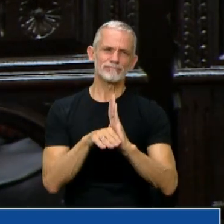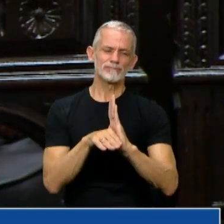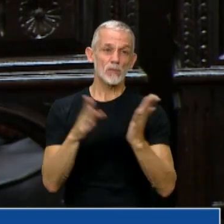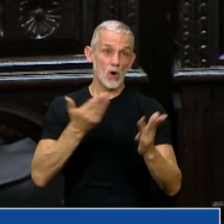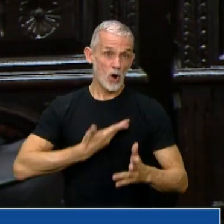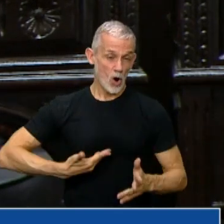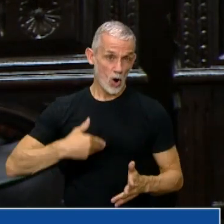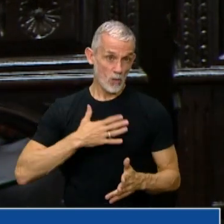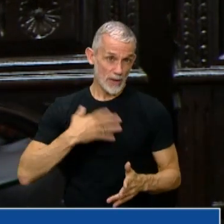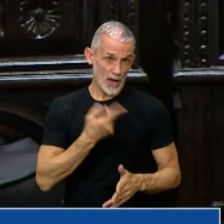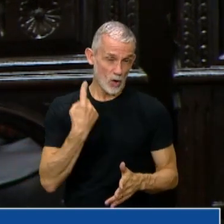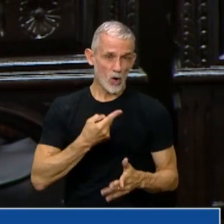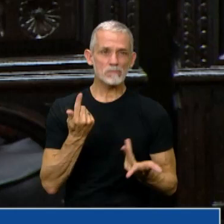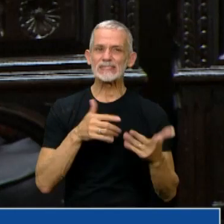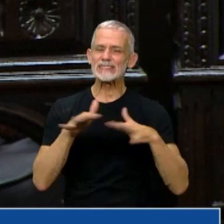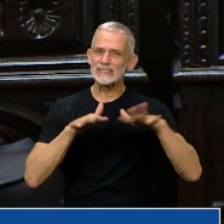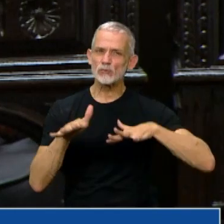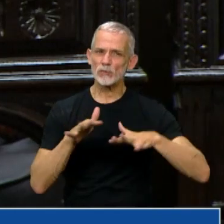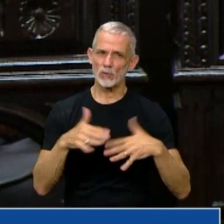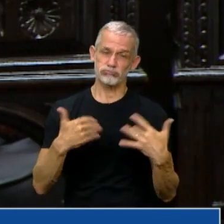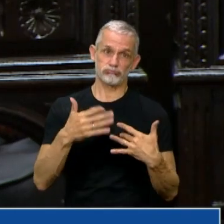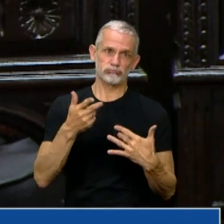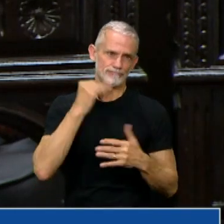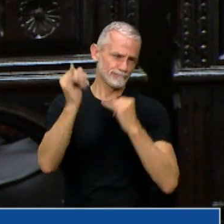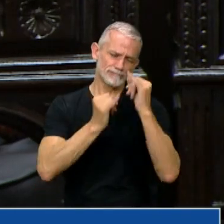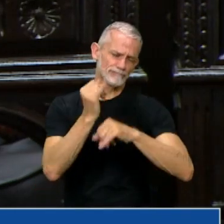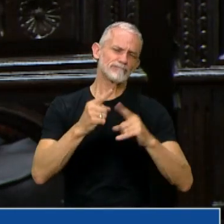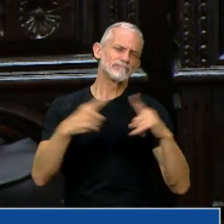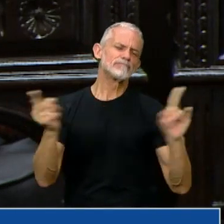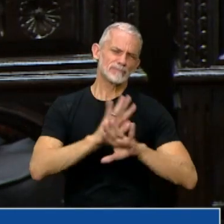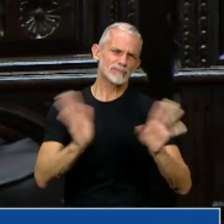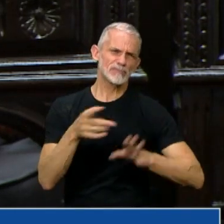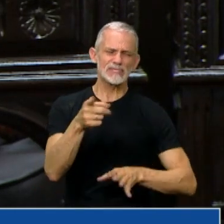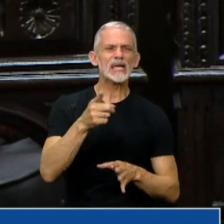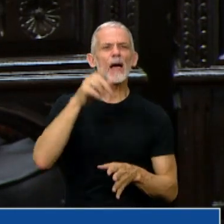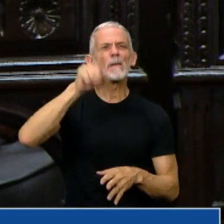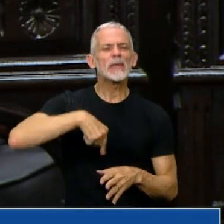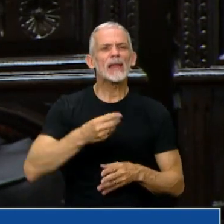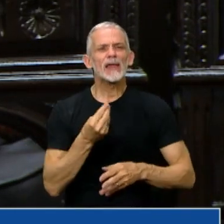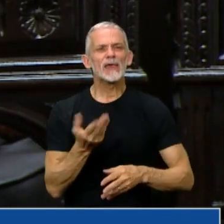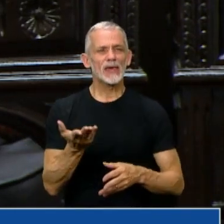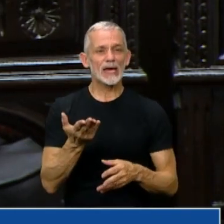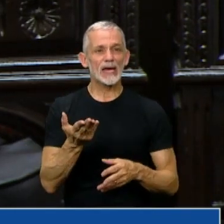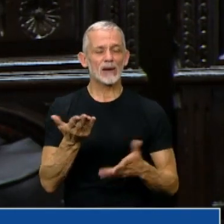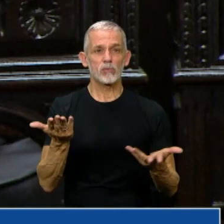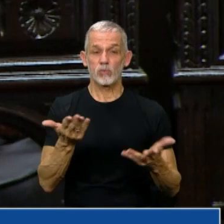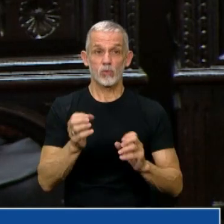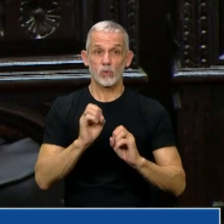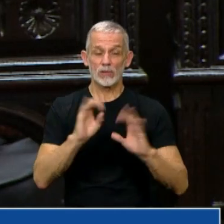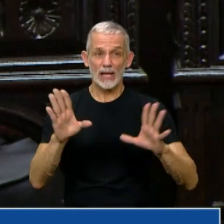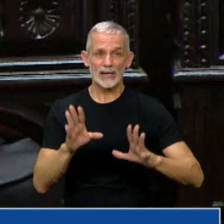Nuestro gobierno enfrenta una situación que ha sido largamente explicada y que deriva de un